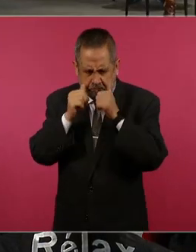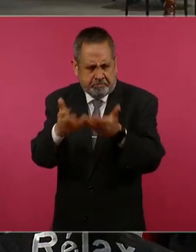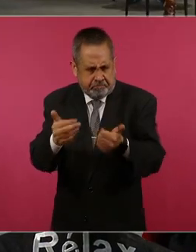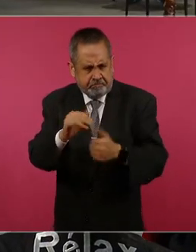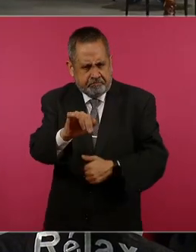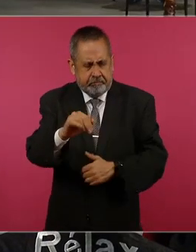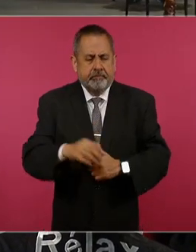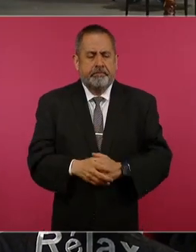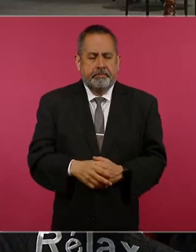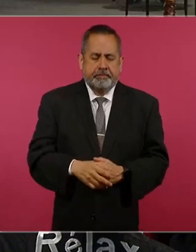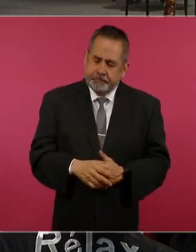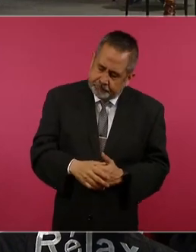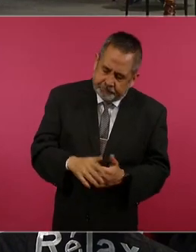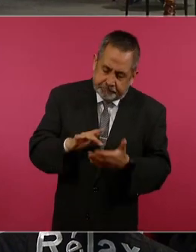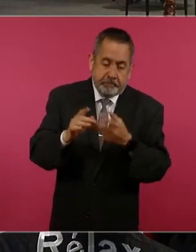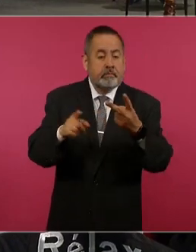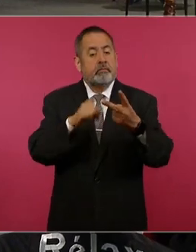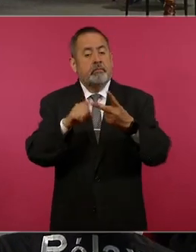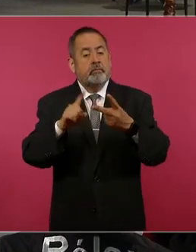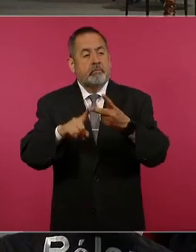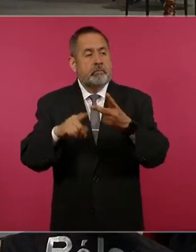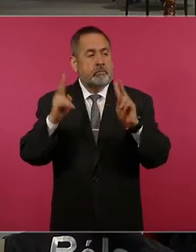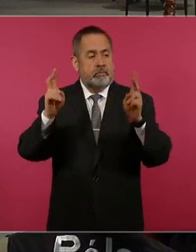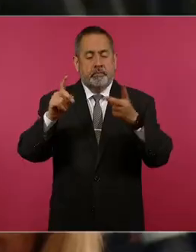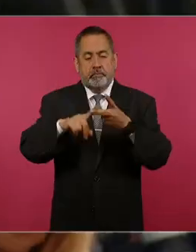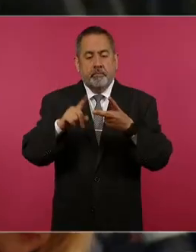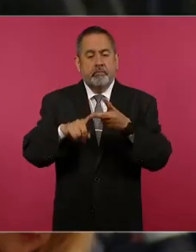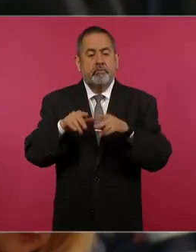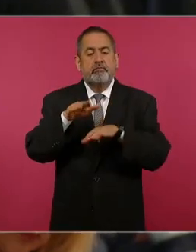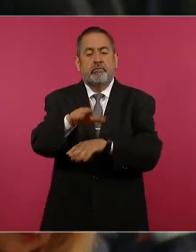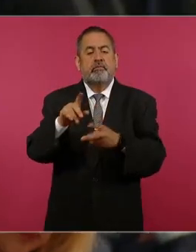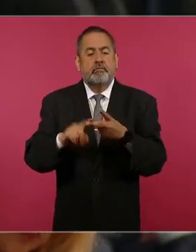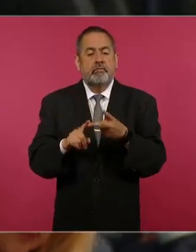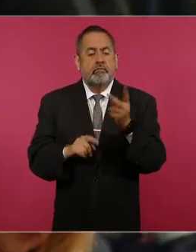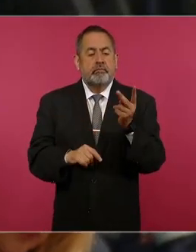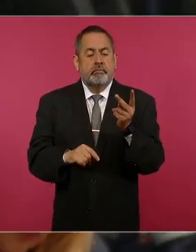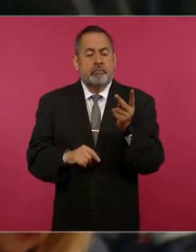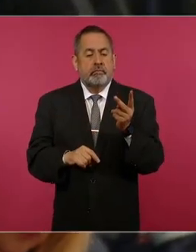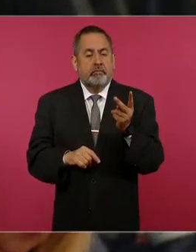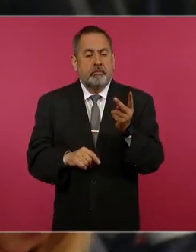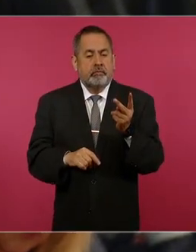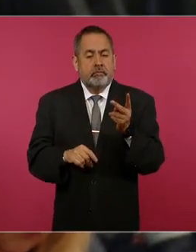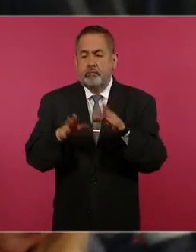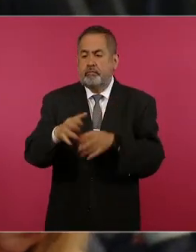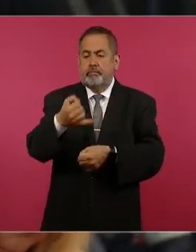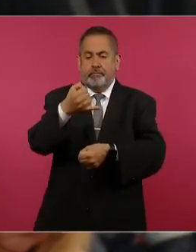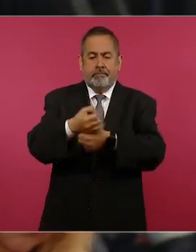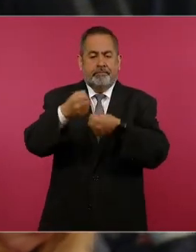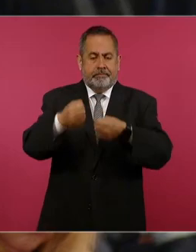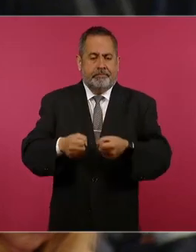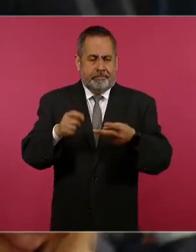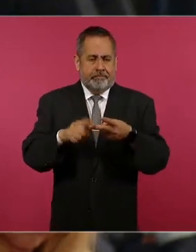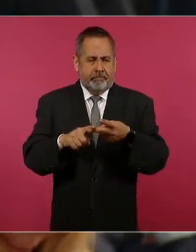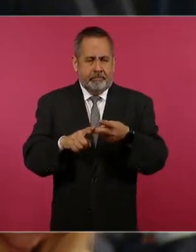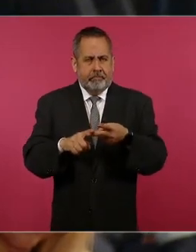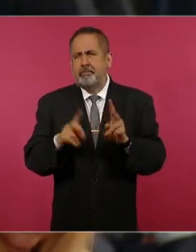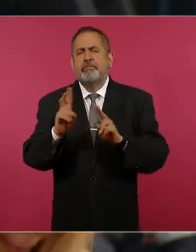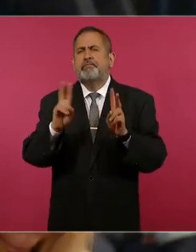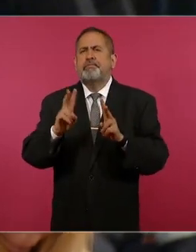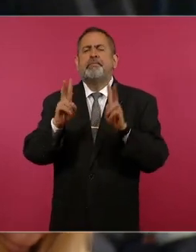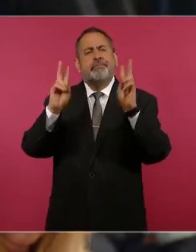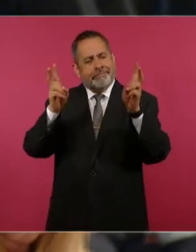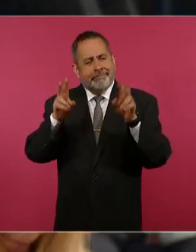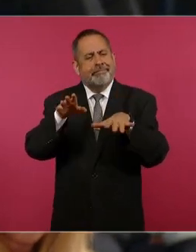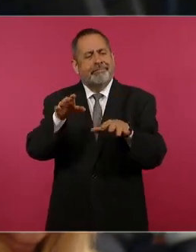El segundo tema, presidente, es en torno a la inseguridad, el tema de seguridad.